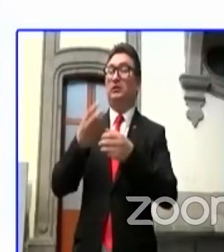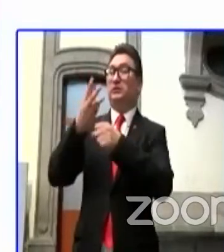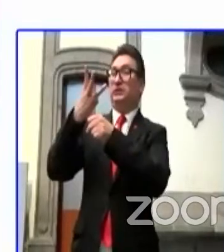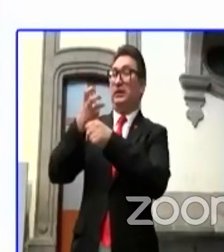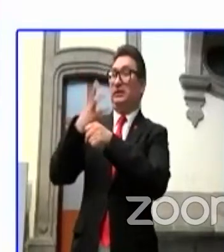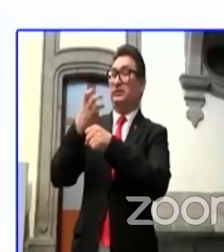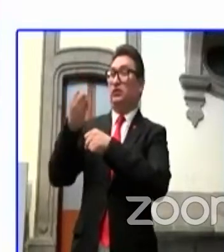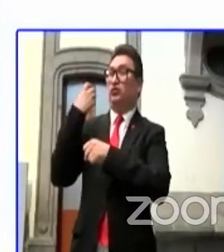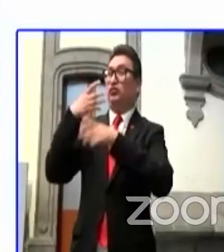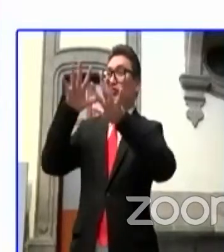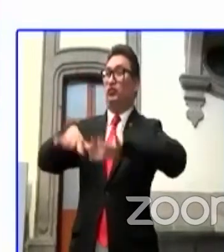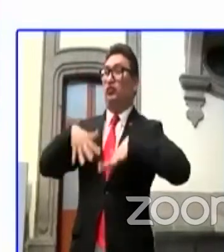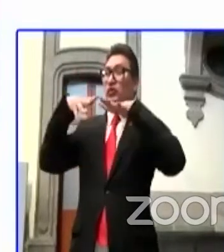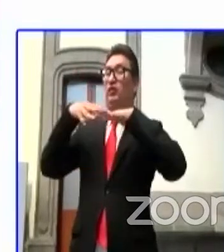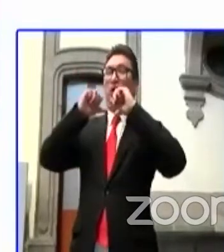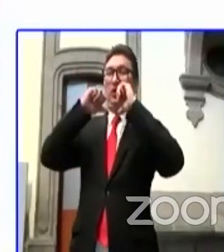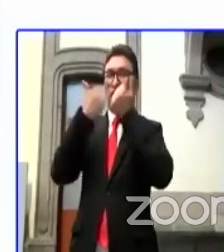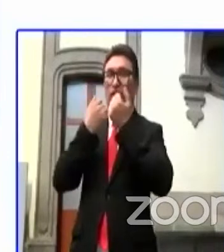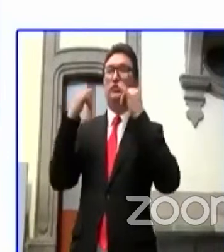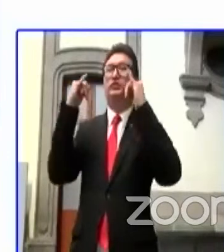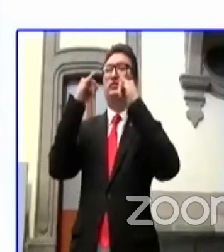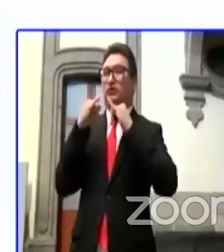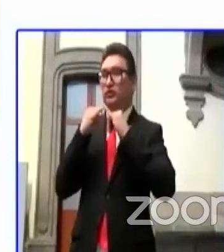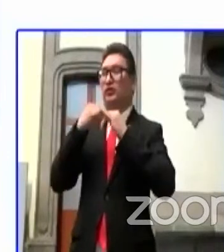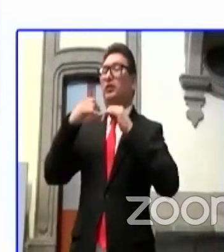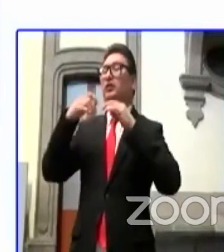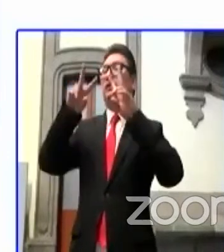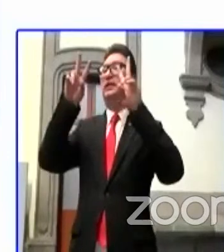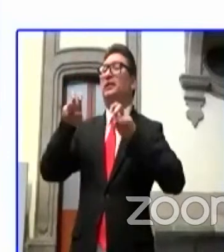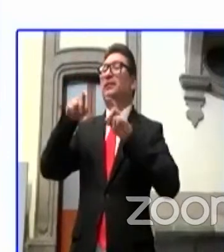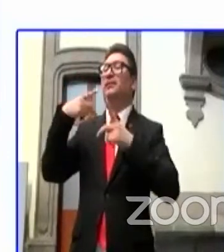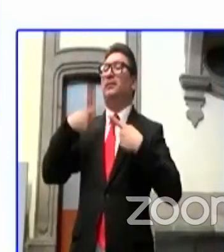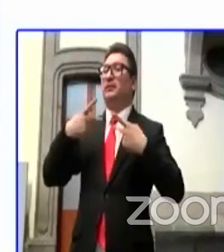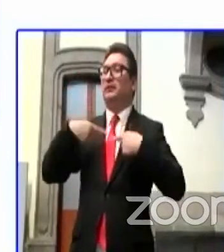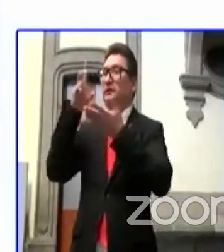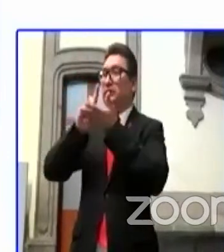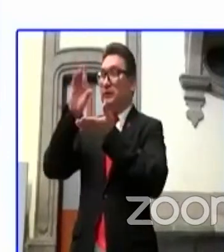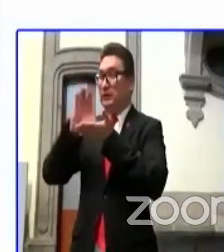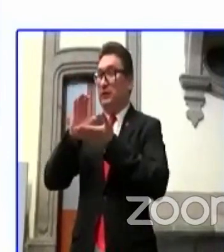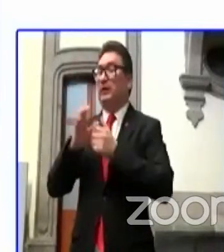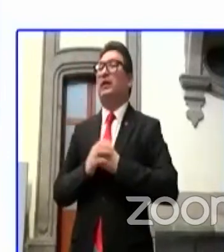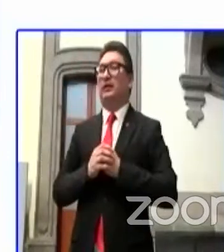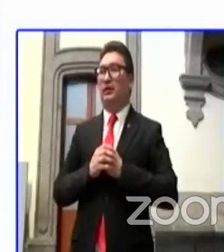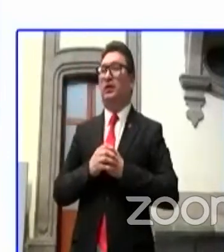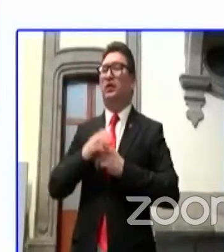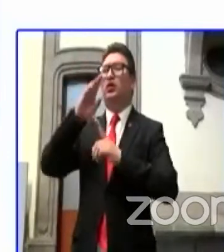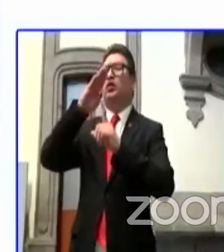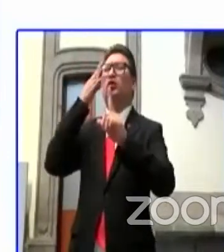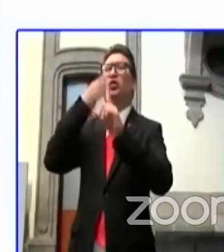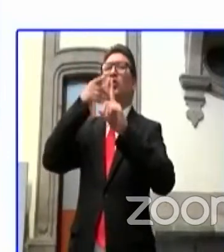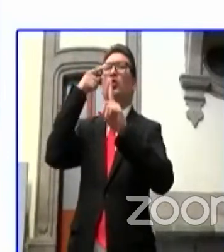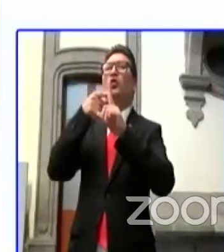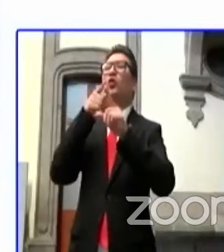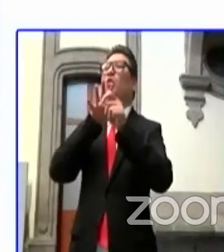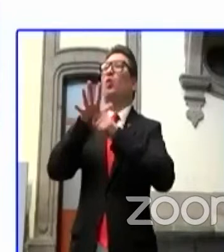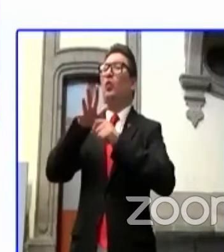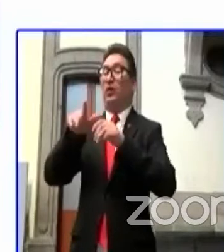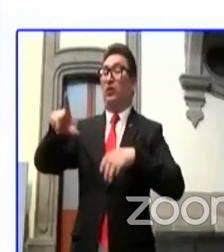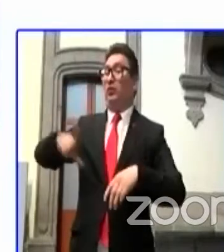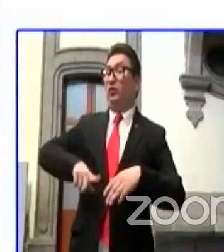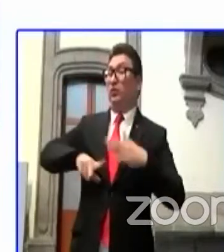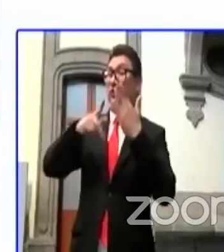y organizaciones de personas con discapacidad tiene este objetivo, generando políticas